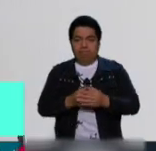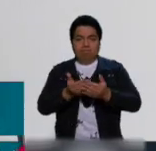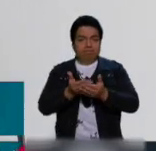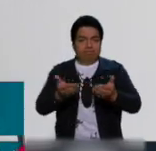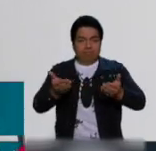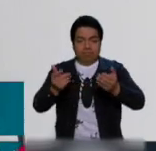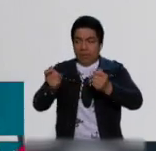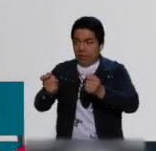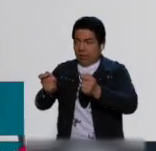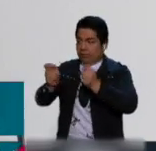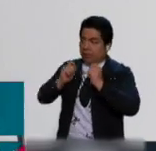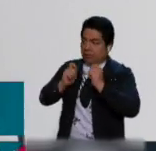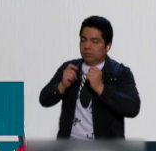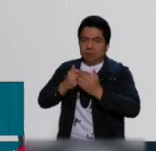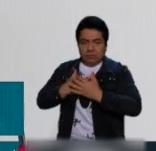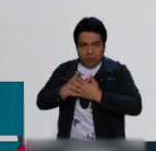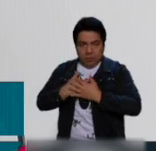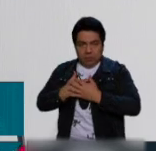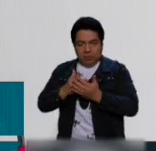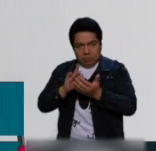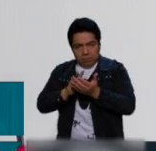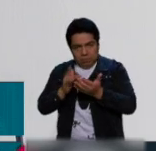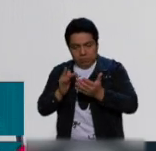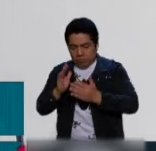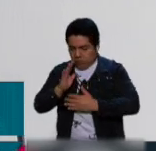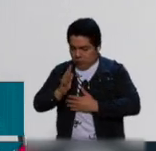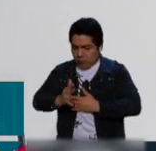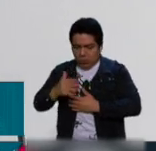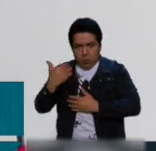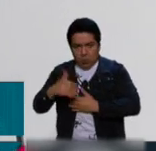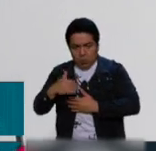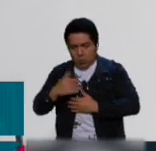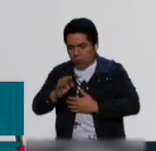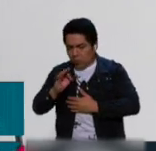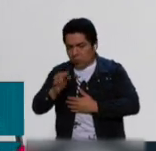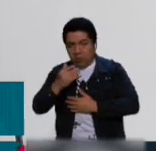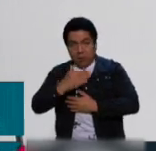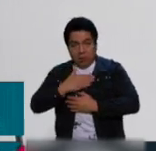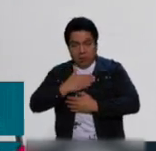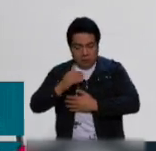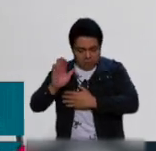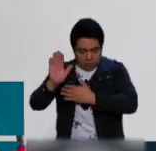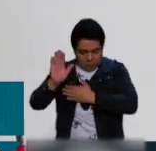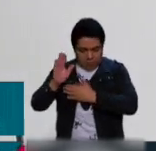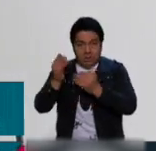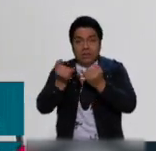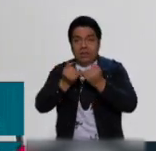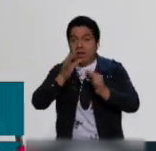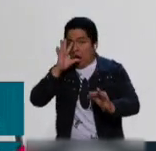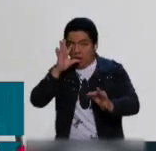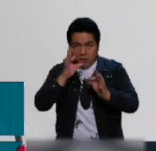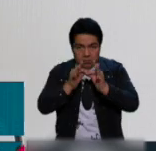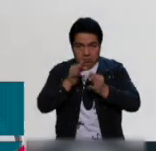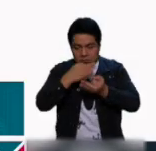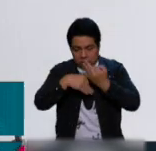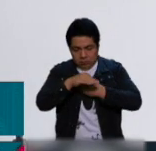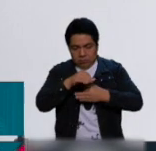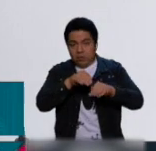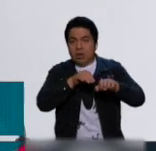Esta encomienda la recibo con mucho honor. Y además con mi compromiso y responsabilidad hacia la empresa,